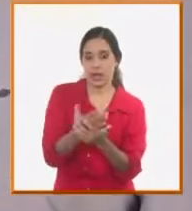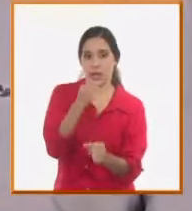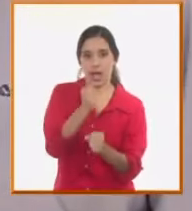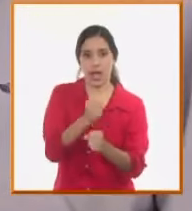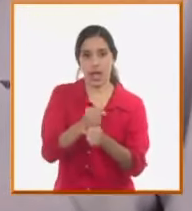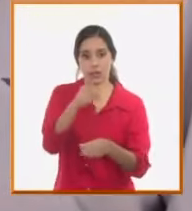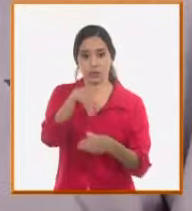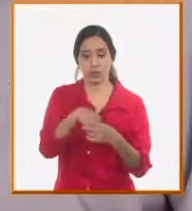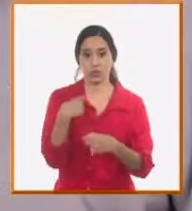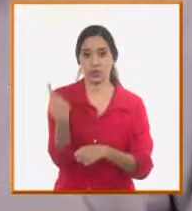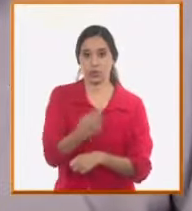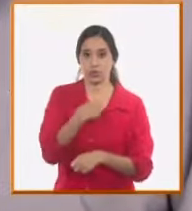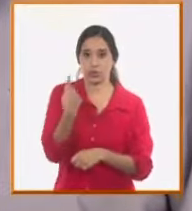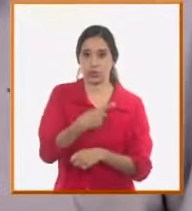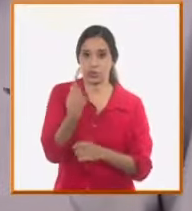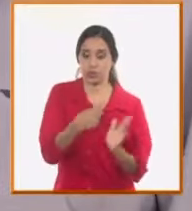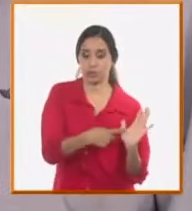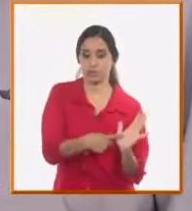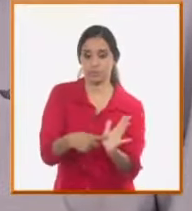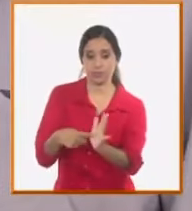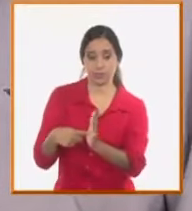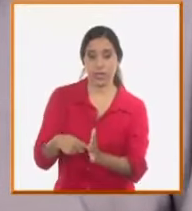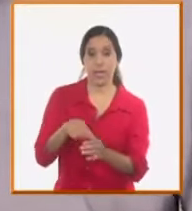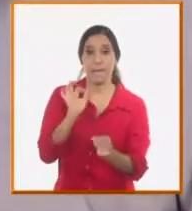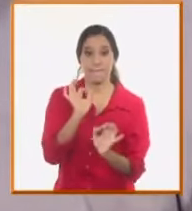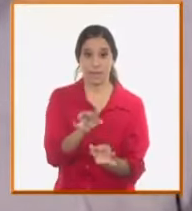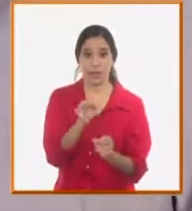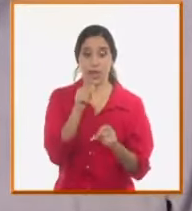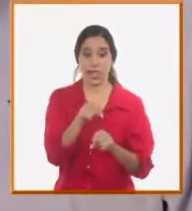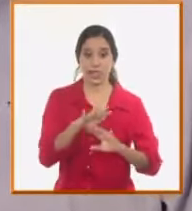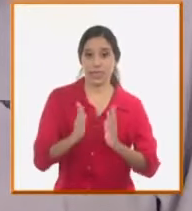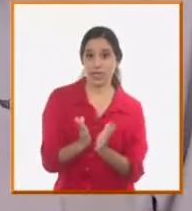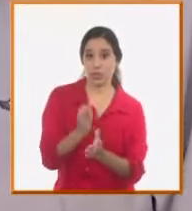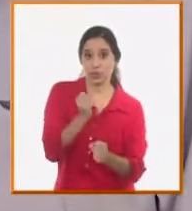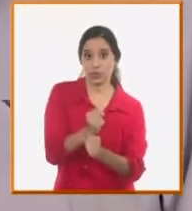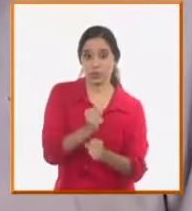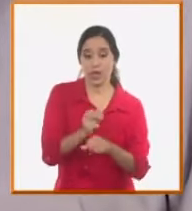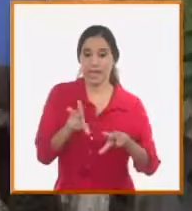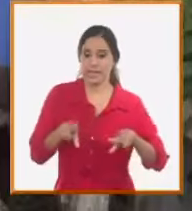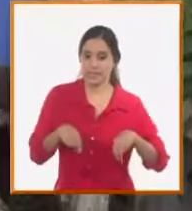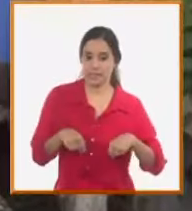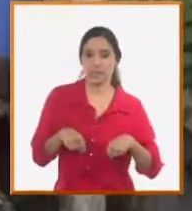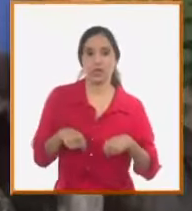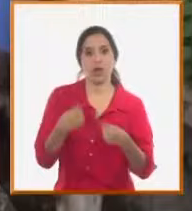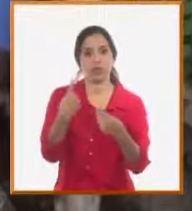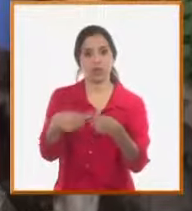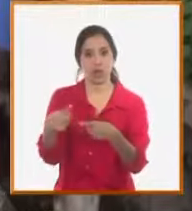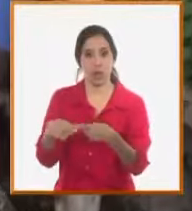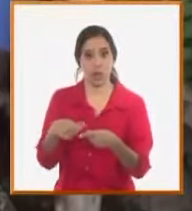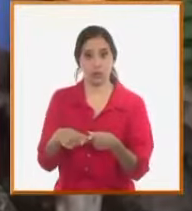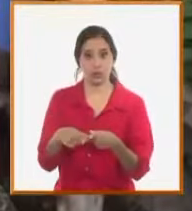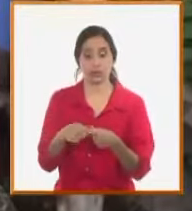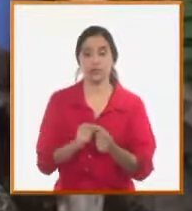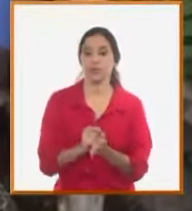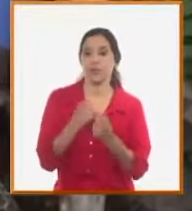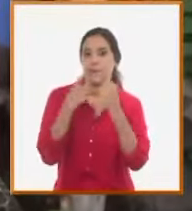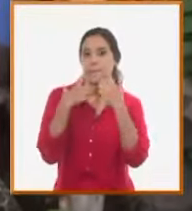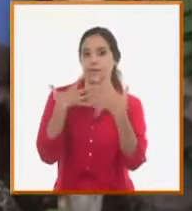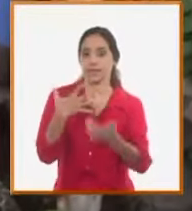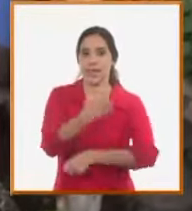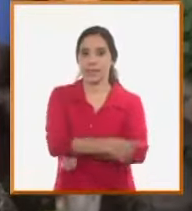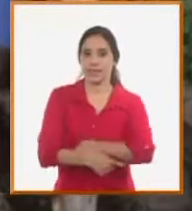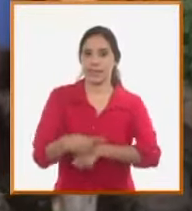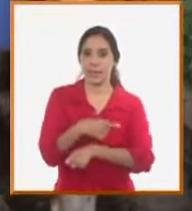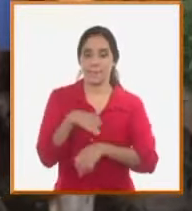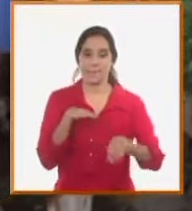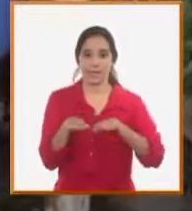hemos presentado y tiene la aceptación del Reino de los Países Bajos, que es para entrenar mujeres de las